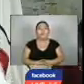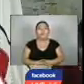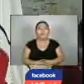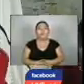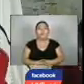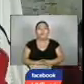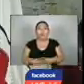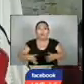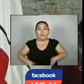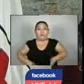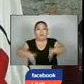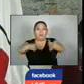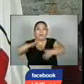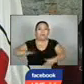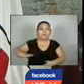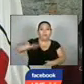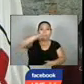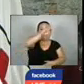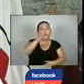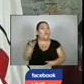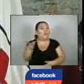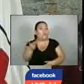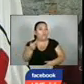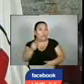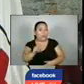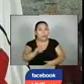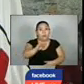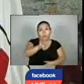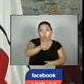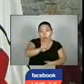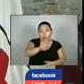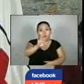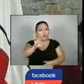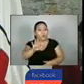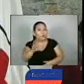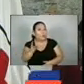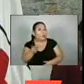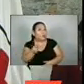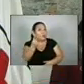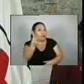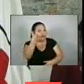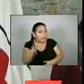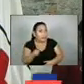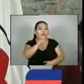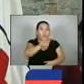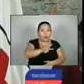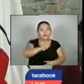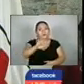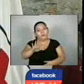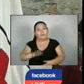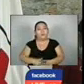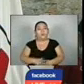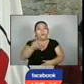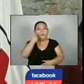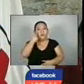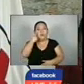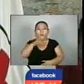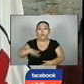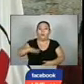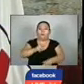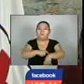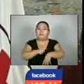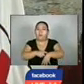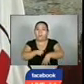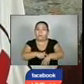En la carretera Comalapa tenemos lo que es un promedio de 4 a 5 accidentes de tránsito al día. Estos se dan más que nada en lo que es el periodo de